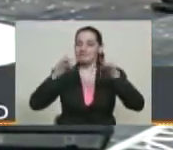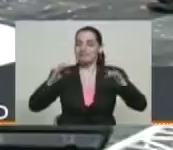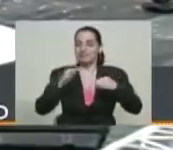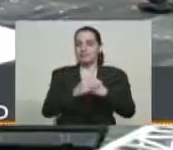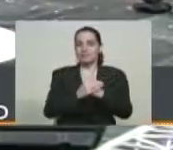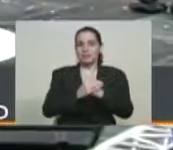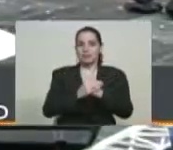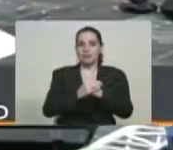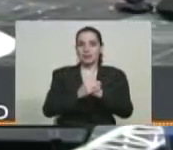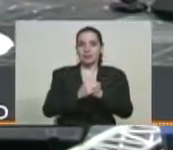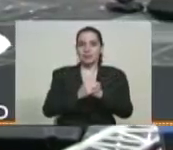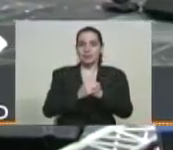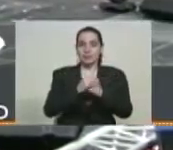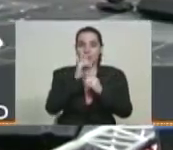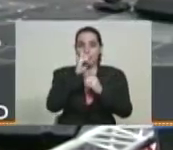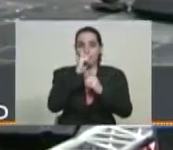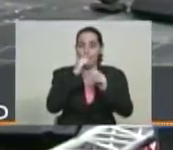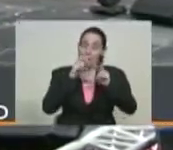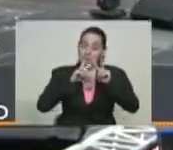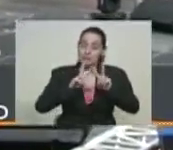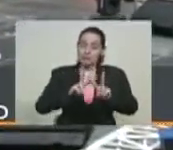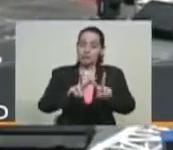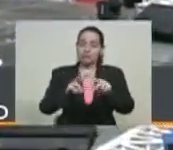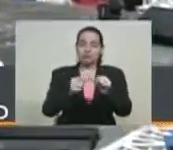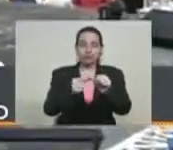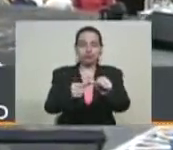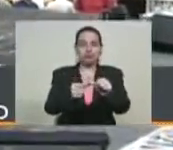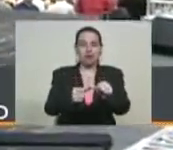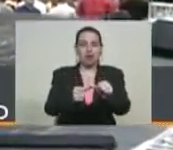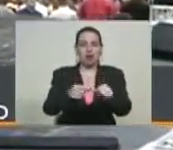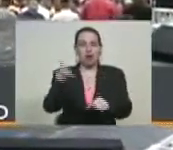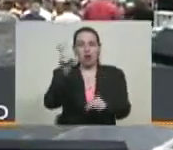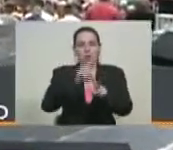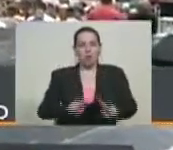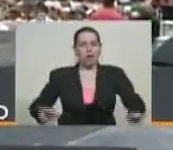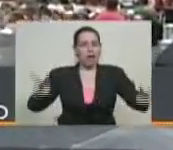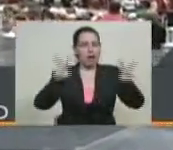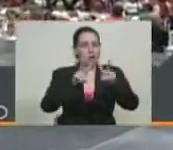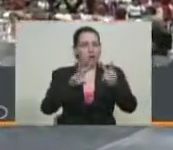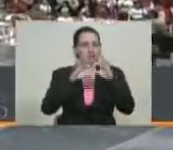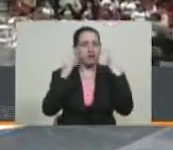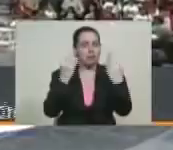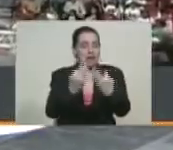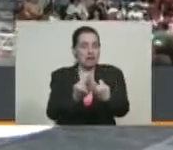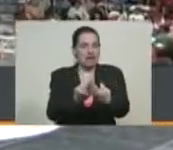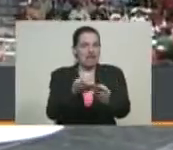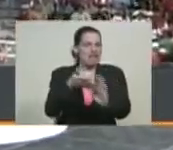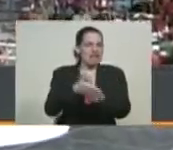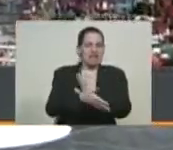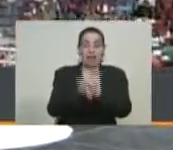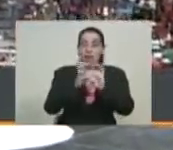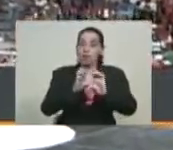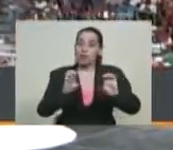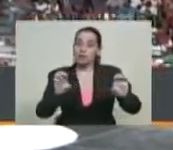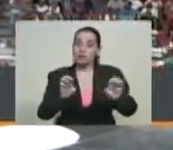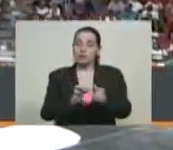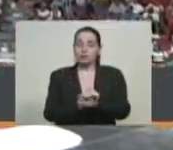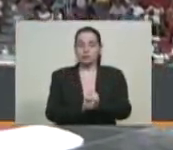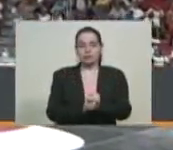La consolidación de los valores familiares está determinado por la educación.